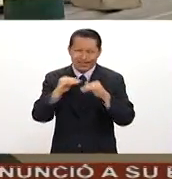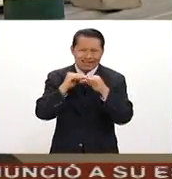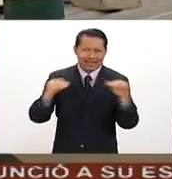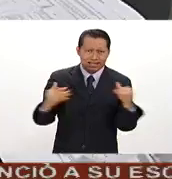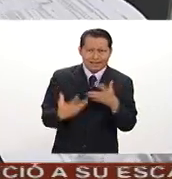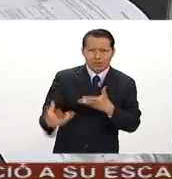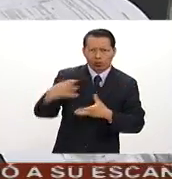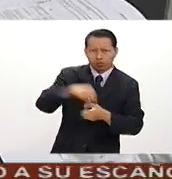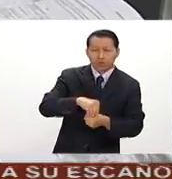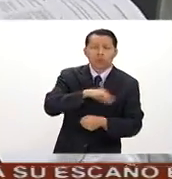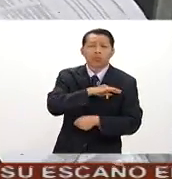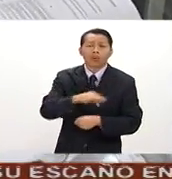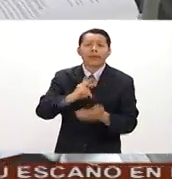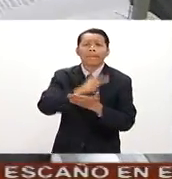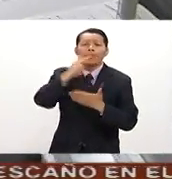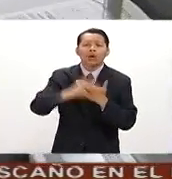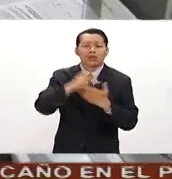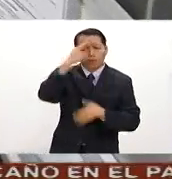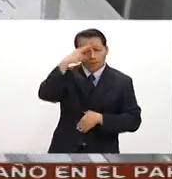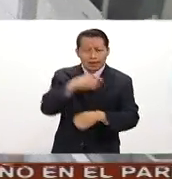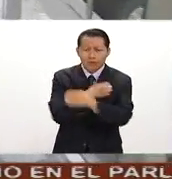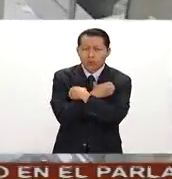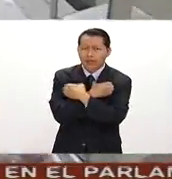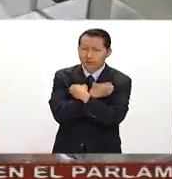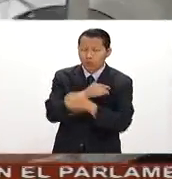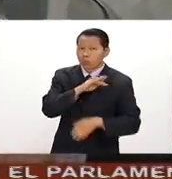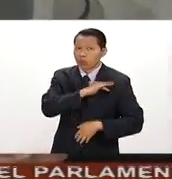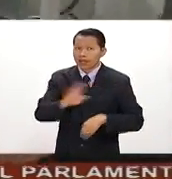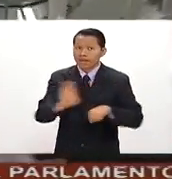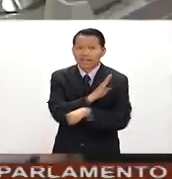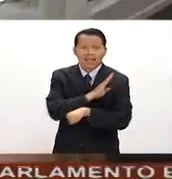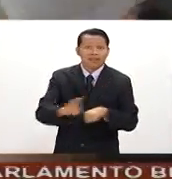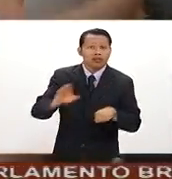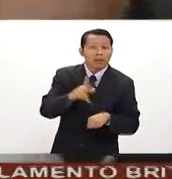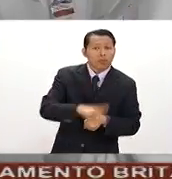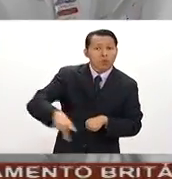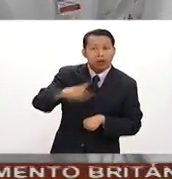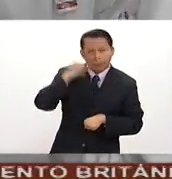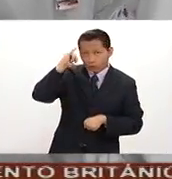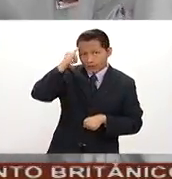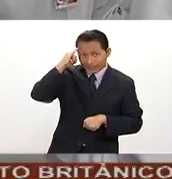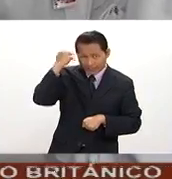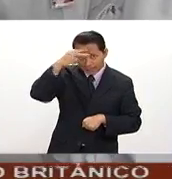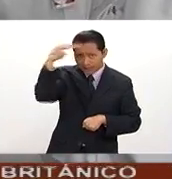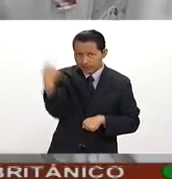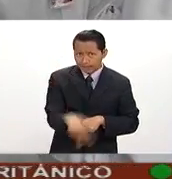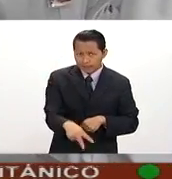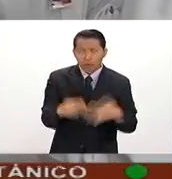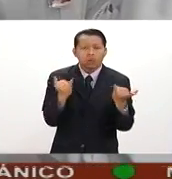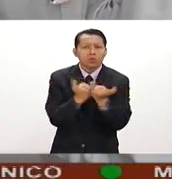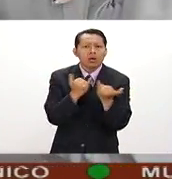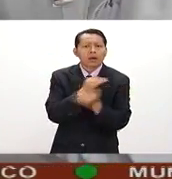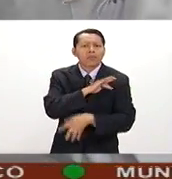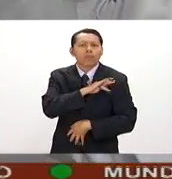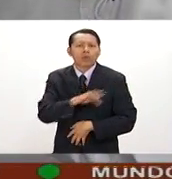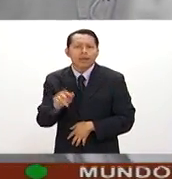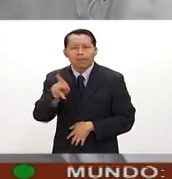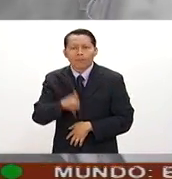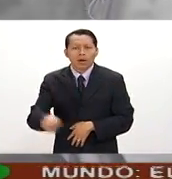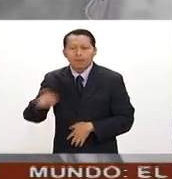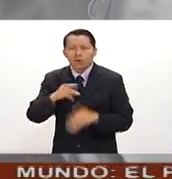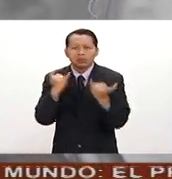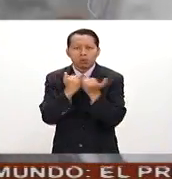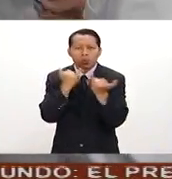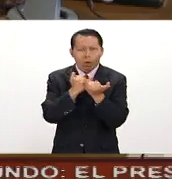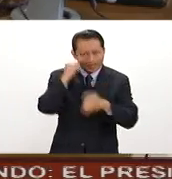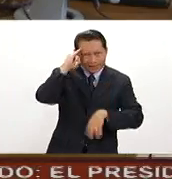impulsar proyectos de intercambio educativo en beneficio, por supuesto, de los pueblos originarios de México y también los pueblos nativos de